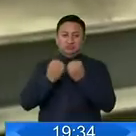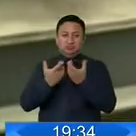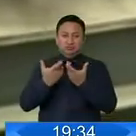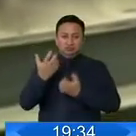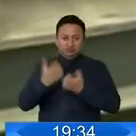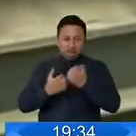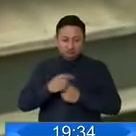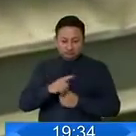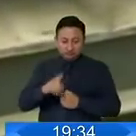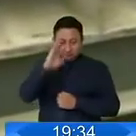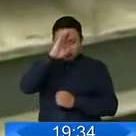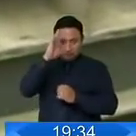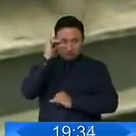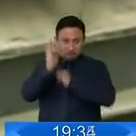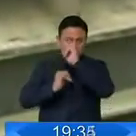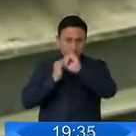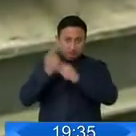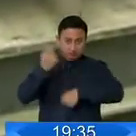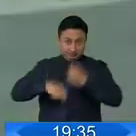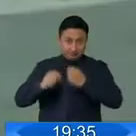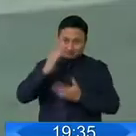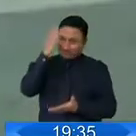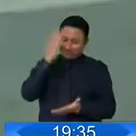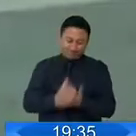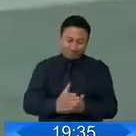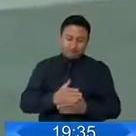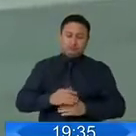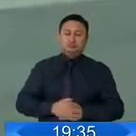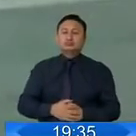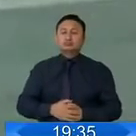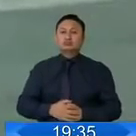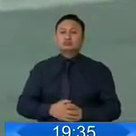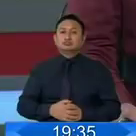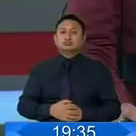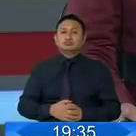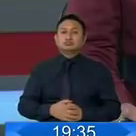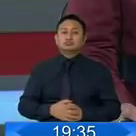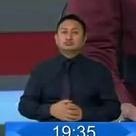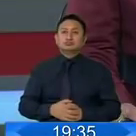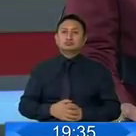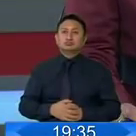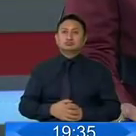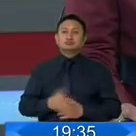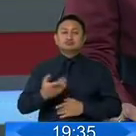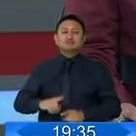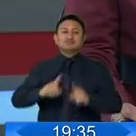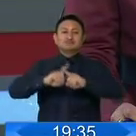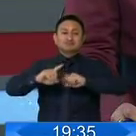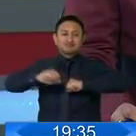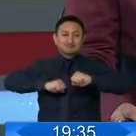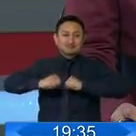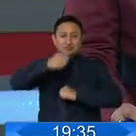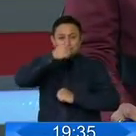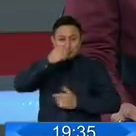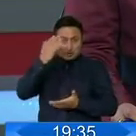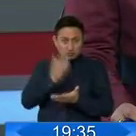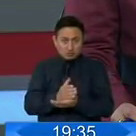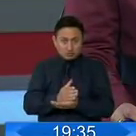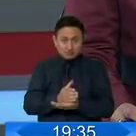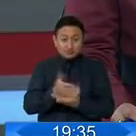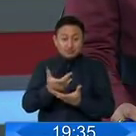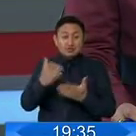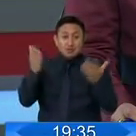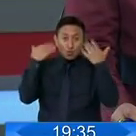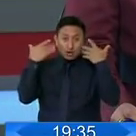dedicada al tráfico internacional de drogas, informó Iván Casamén. Varios operativos antinarcóticos efectuados en la